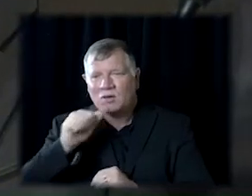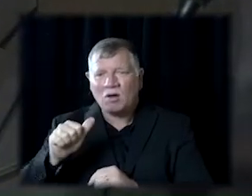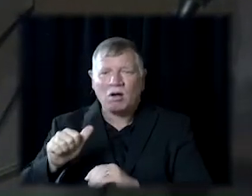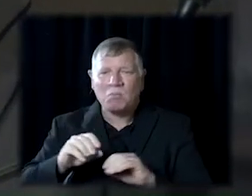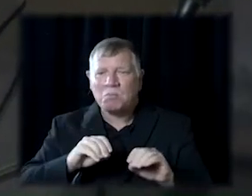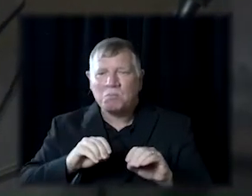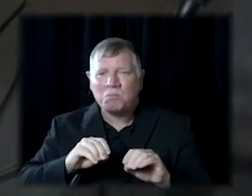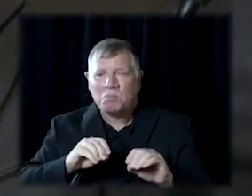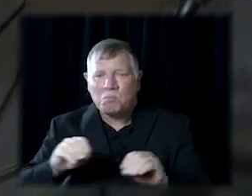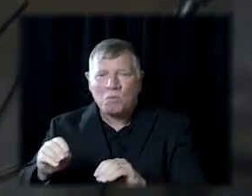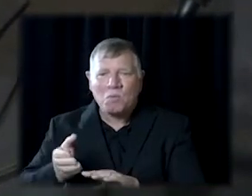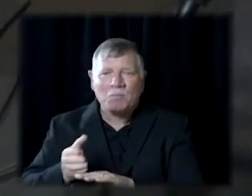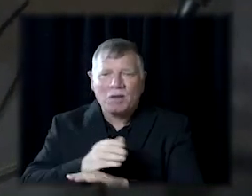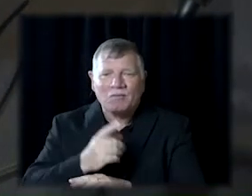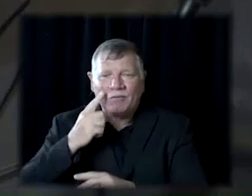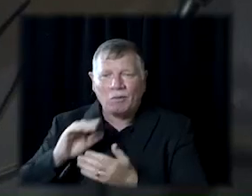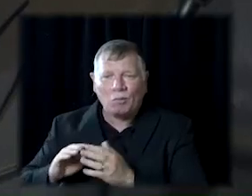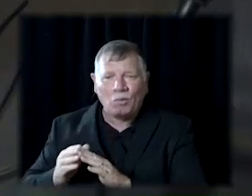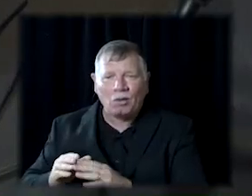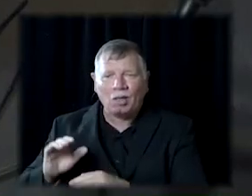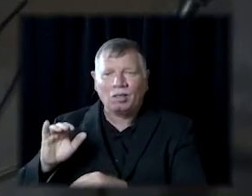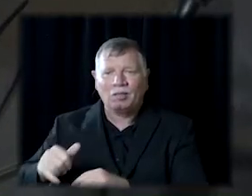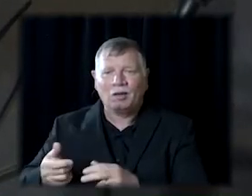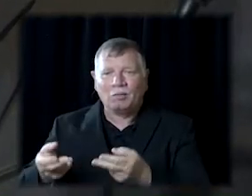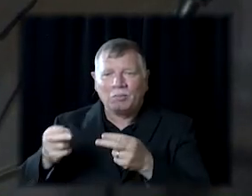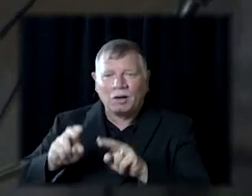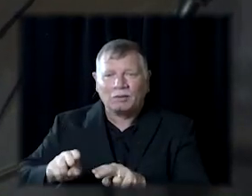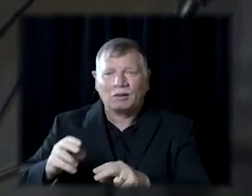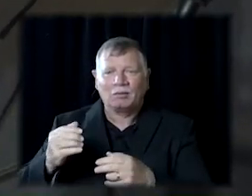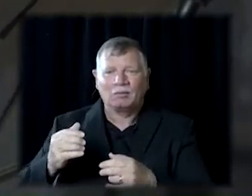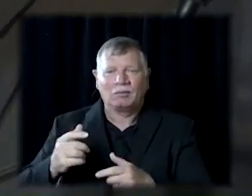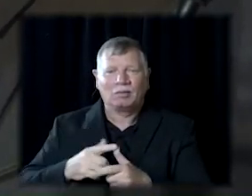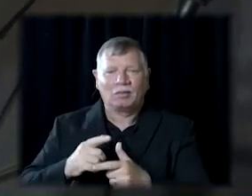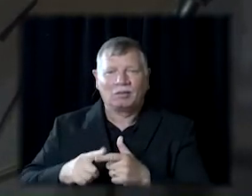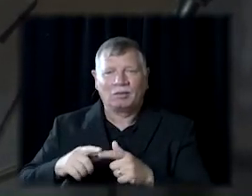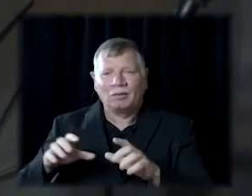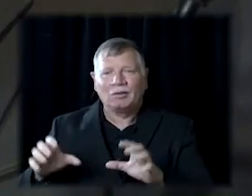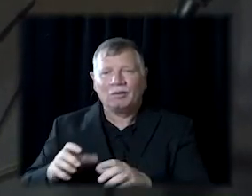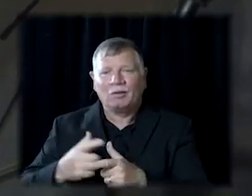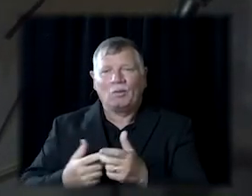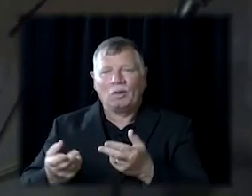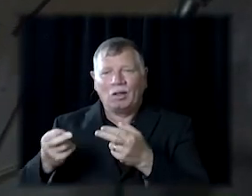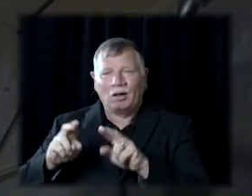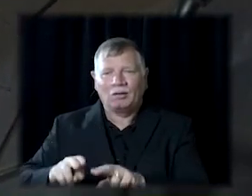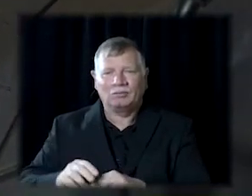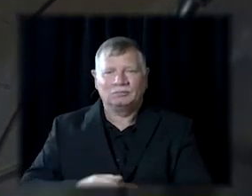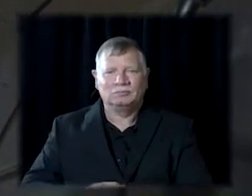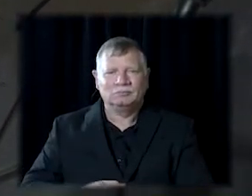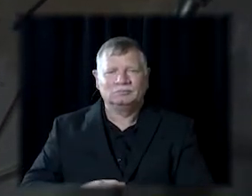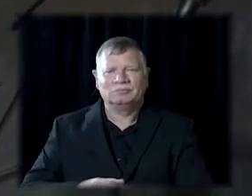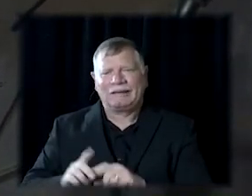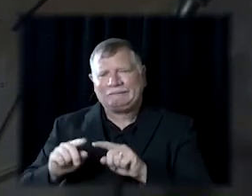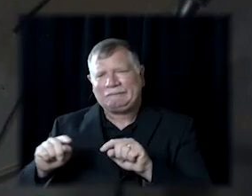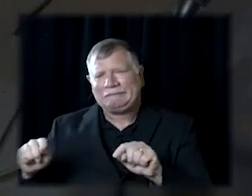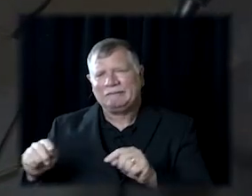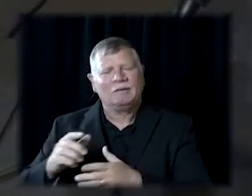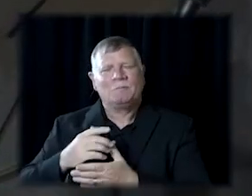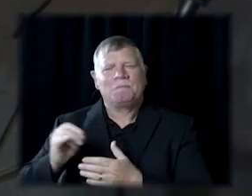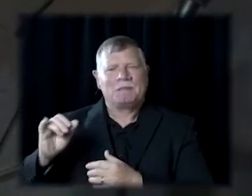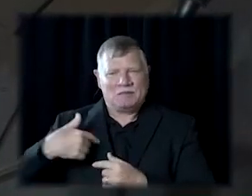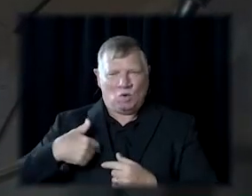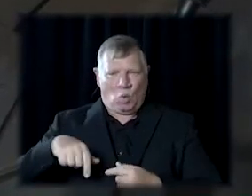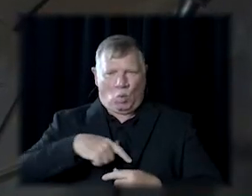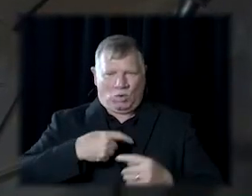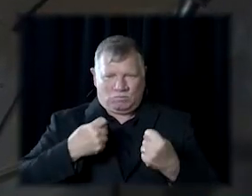antes para atender la crisis de los municipios, qué estaba pasando, qué estábamos haciendo mientras ocurría todo esto, etcétera. Si es que esto es un